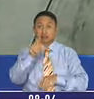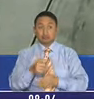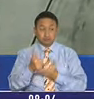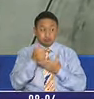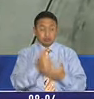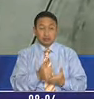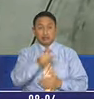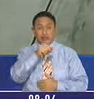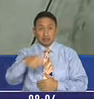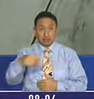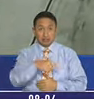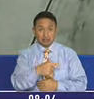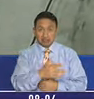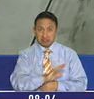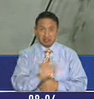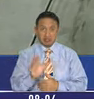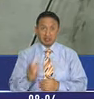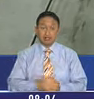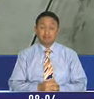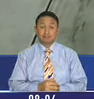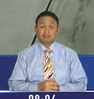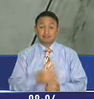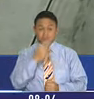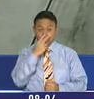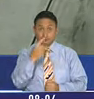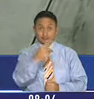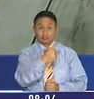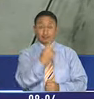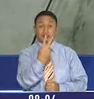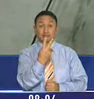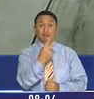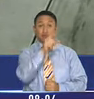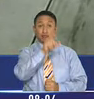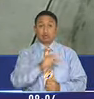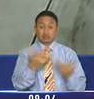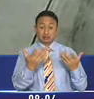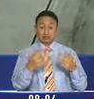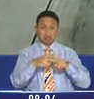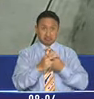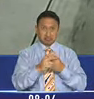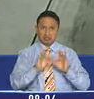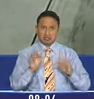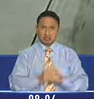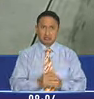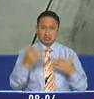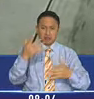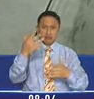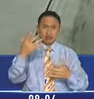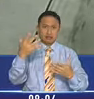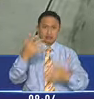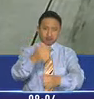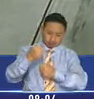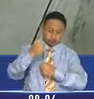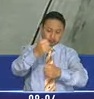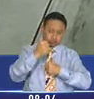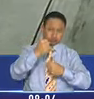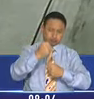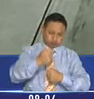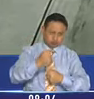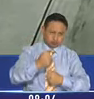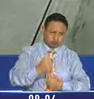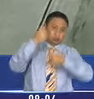que antisociales hagan de las suyas. Mire usted cómo estos dos sujetos sin herramienta alguna, nada más con sus manos y aplicando un